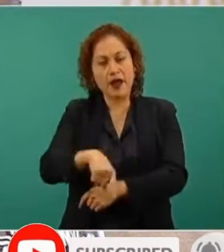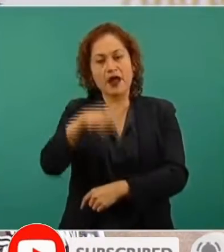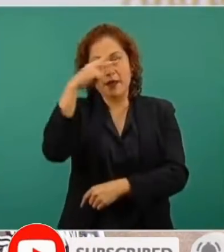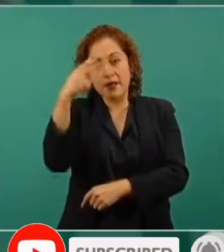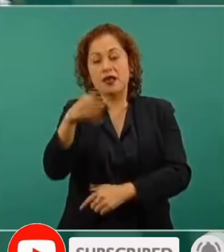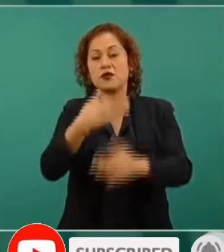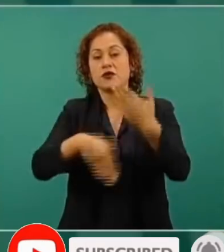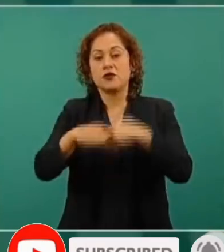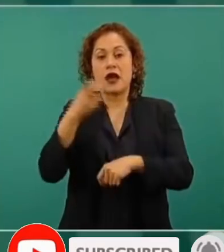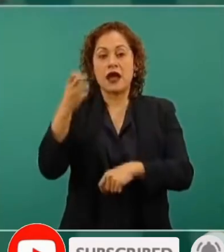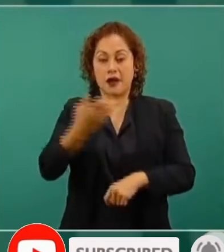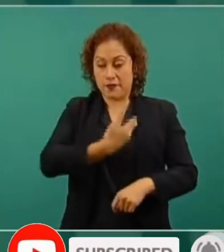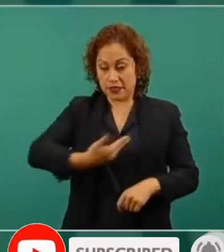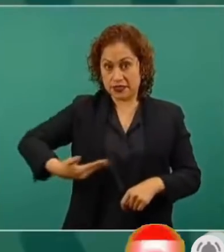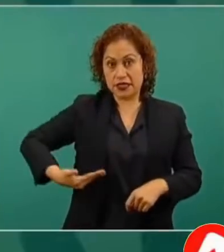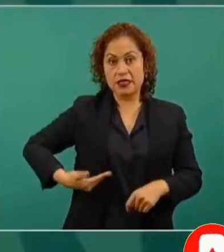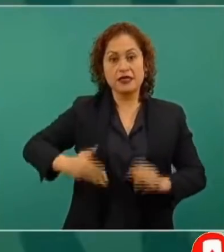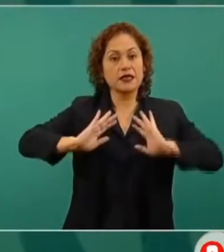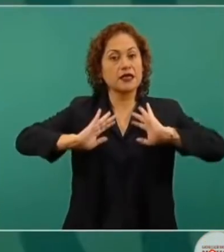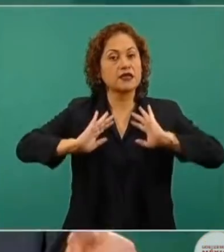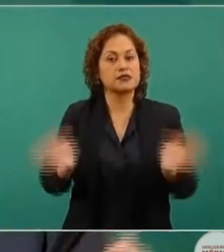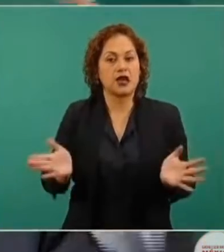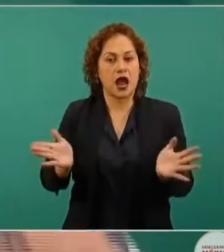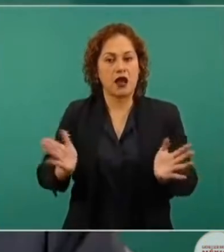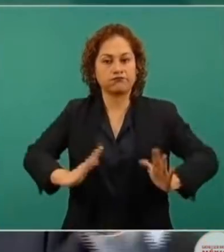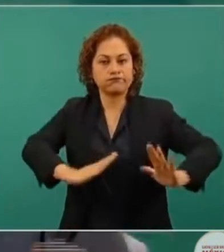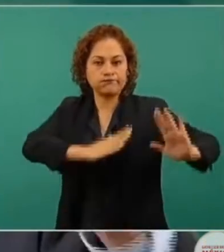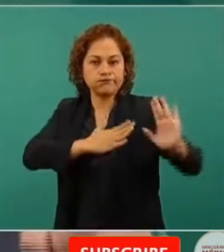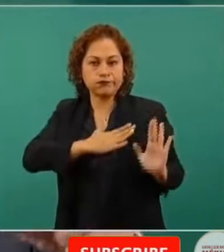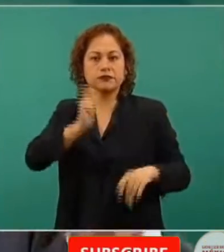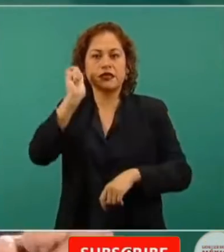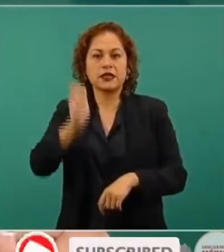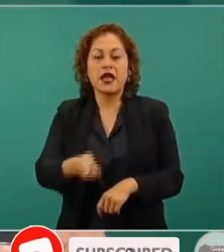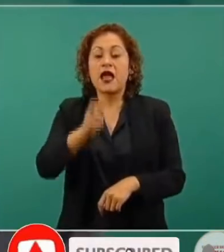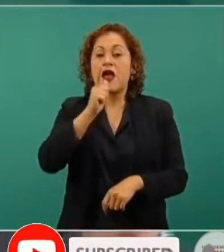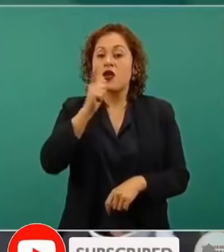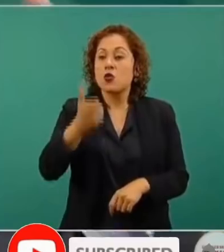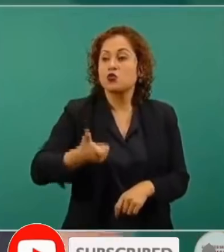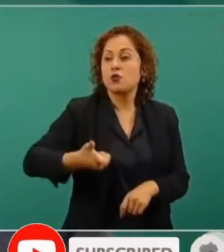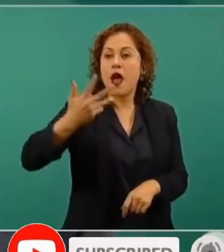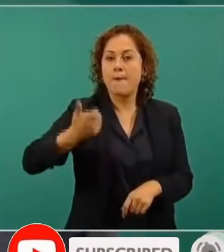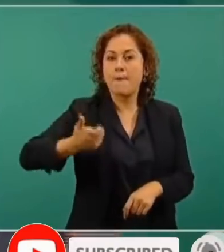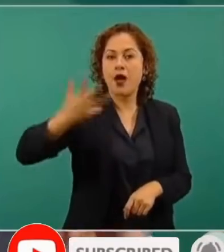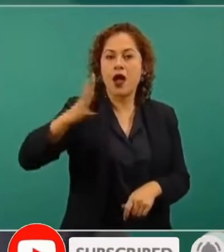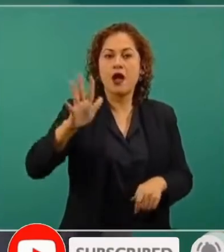República no subir nunca las tarifas, porque no es una empresa que viene a